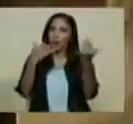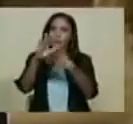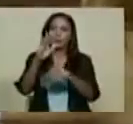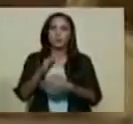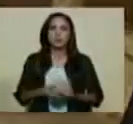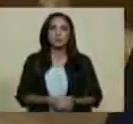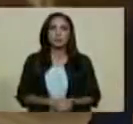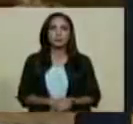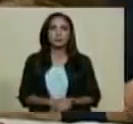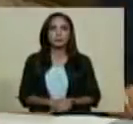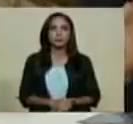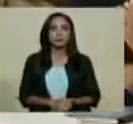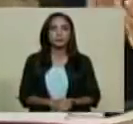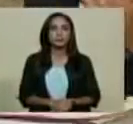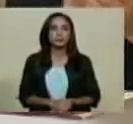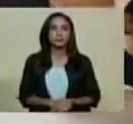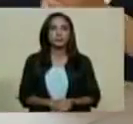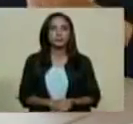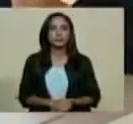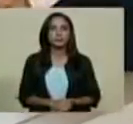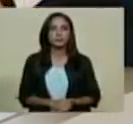avanzando, avanzando.